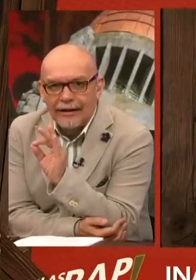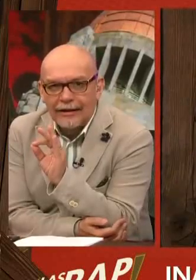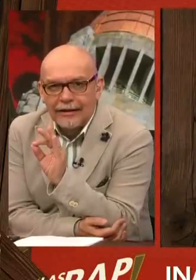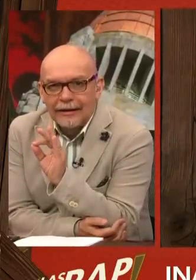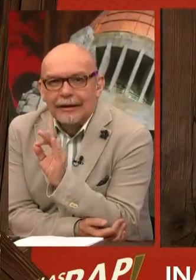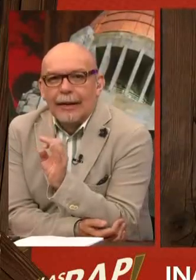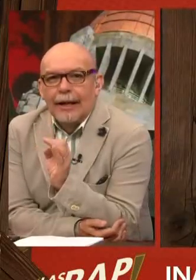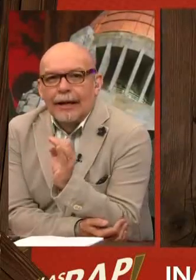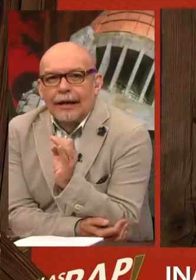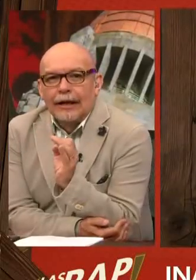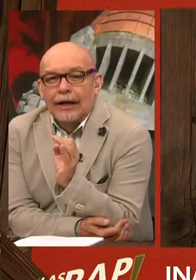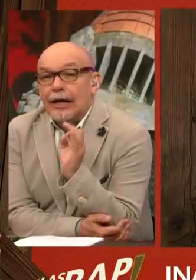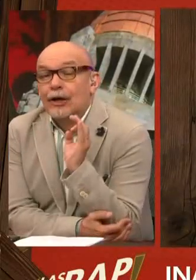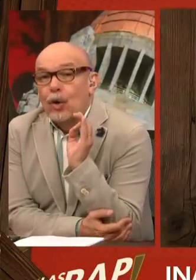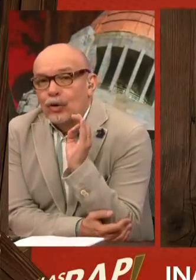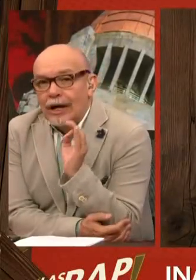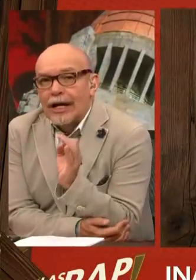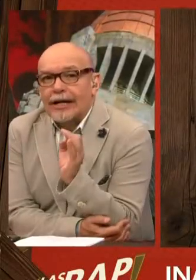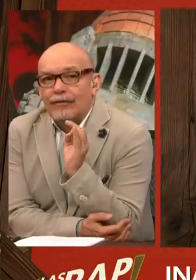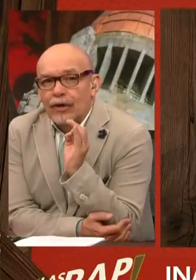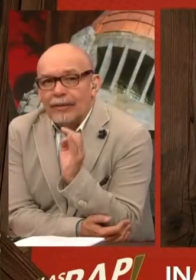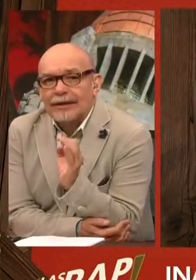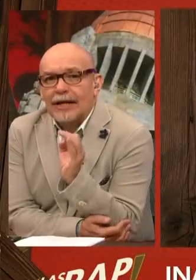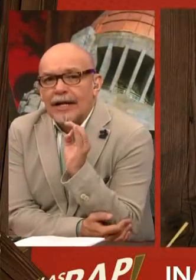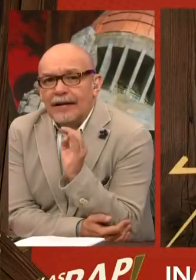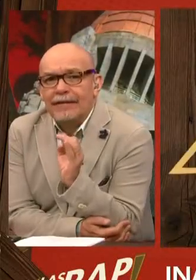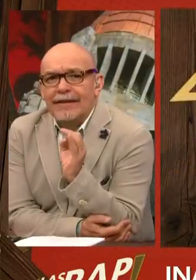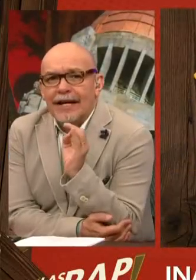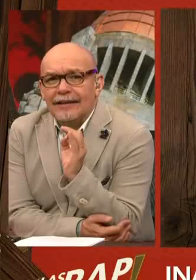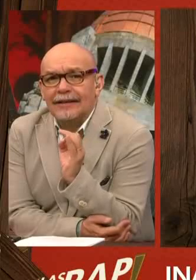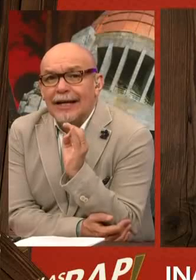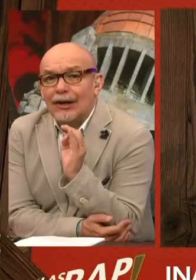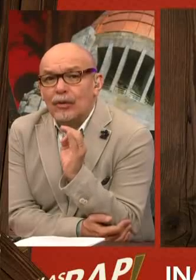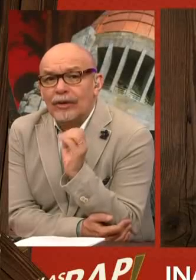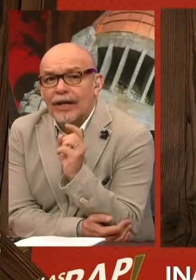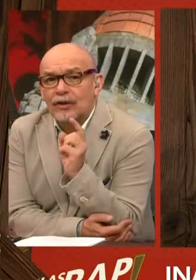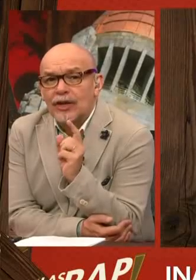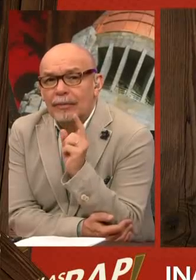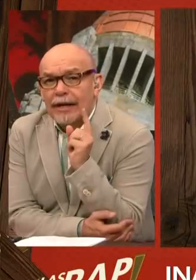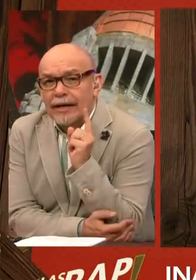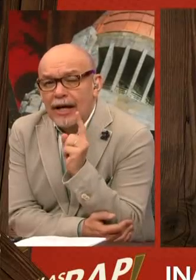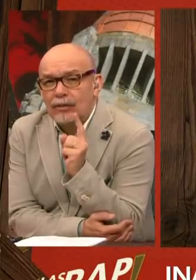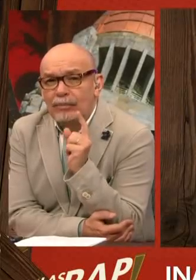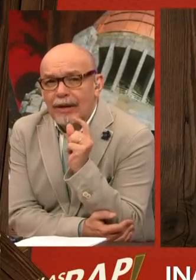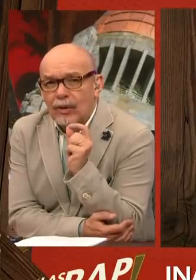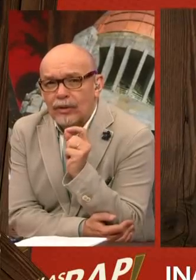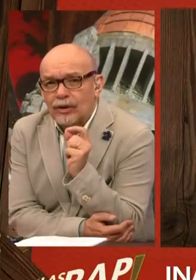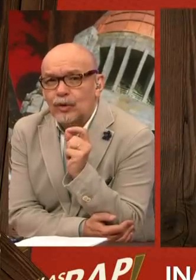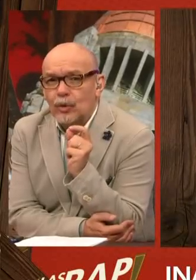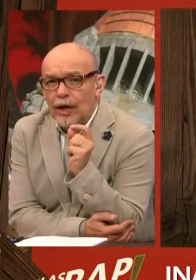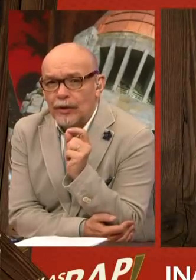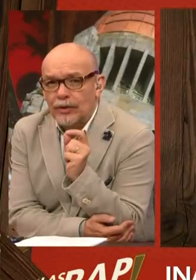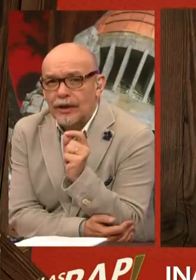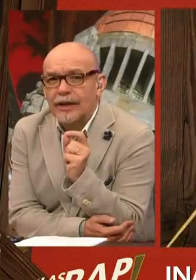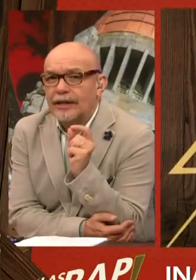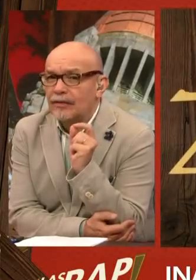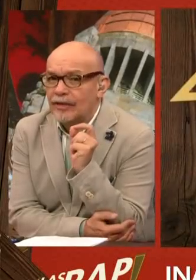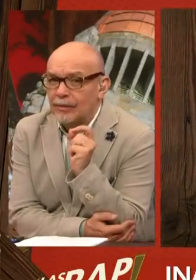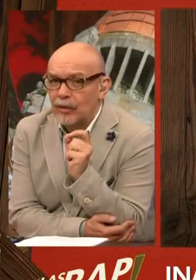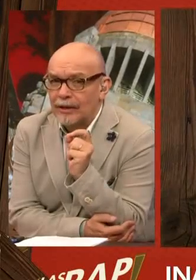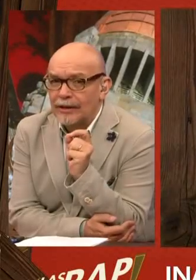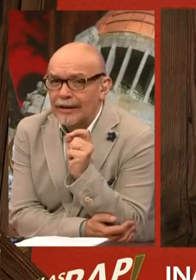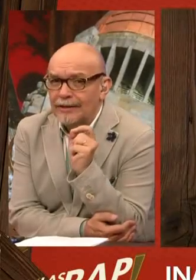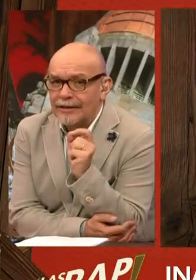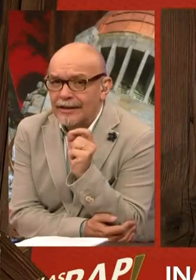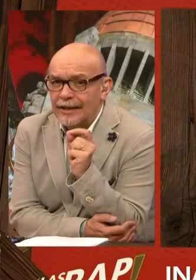Inconstitucionalidad. ¡Eso, mamona! En contra de las reformas a la Ley Federal de Telecomunicaciones para crear un padrón de usuarios de